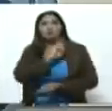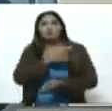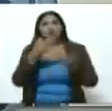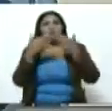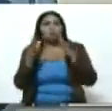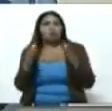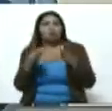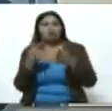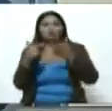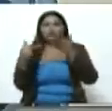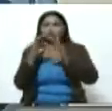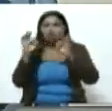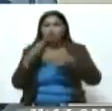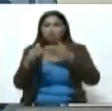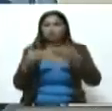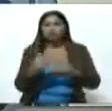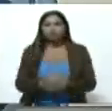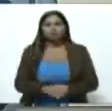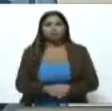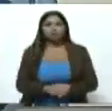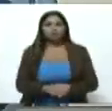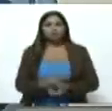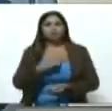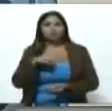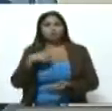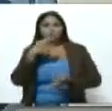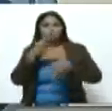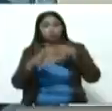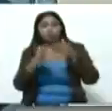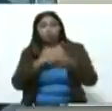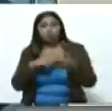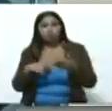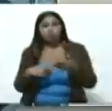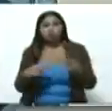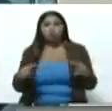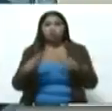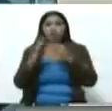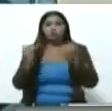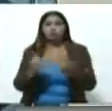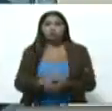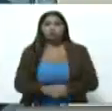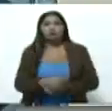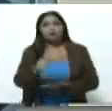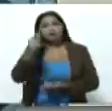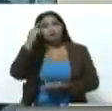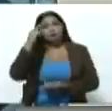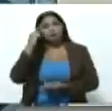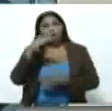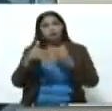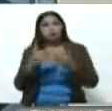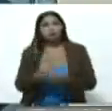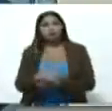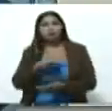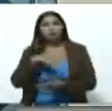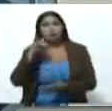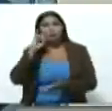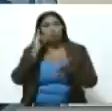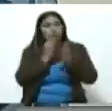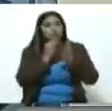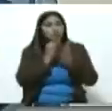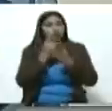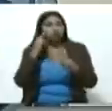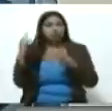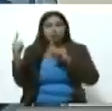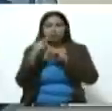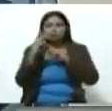etcétera. Incluso, bueno, casualmente también nosotros nos encontrábamos ese día en ese lugar siendo testigos